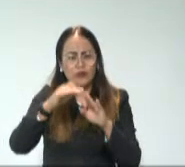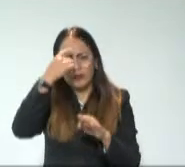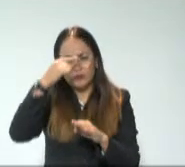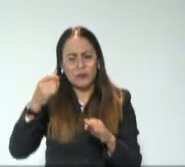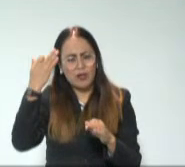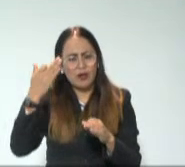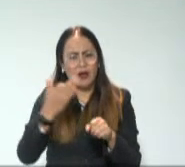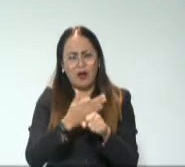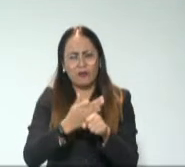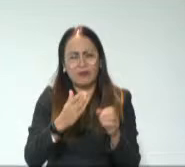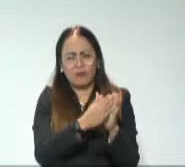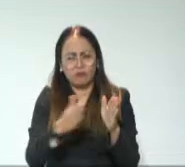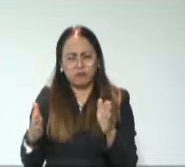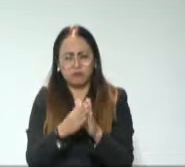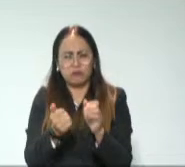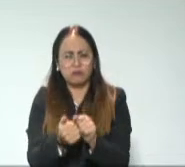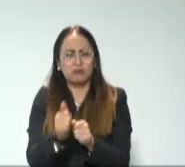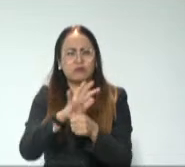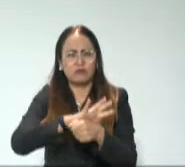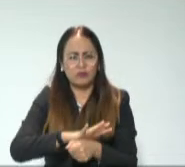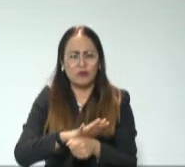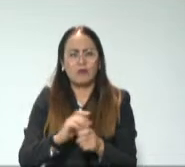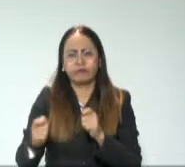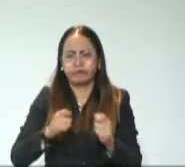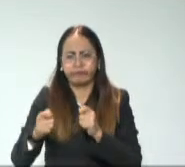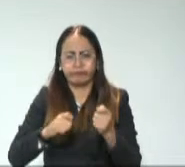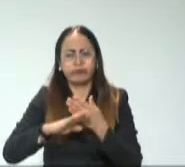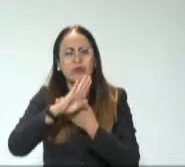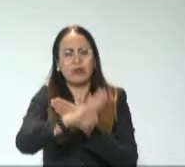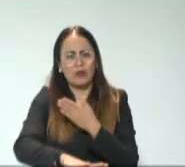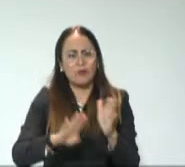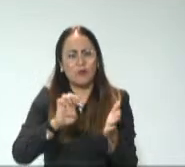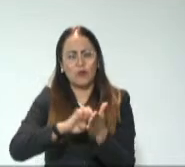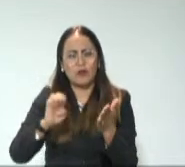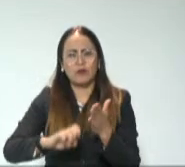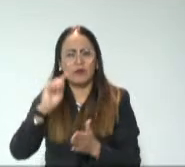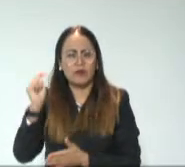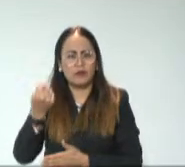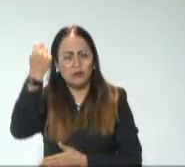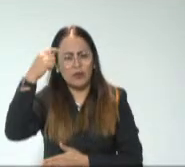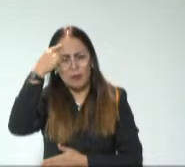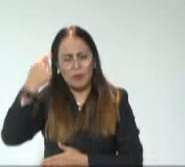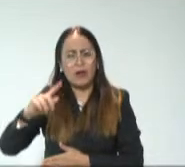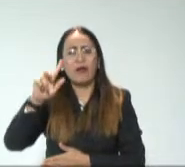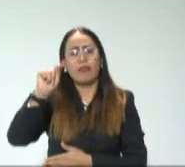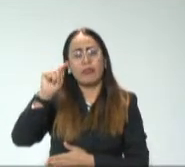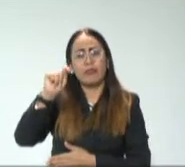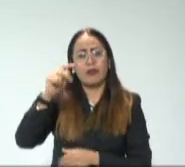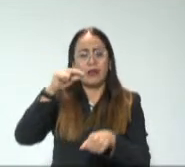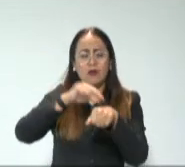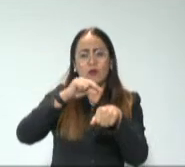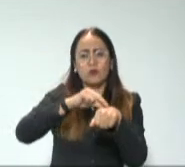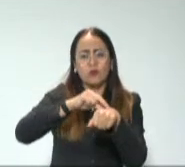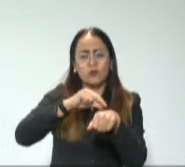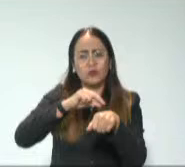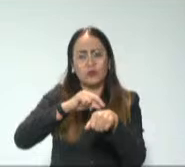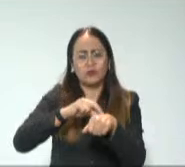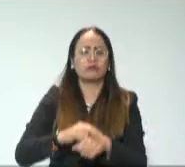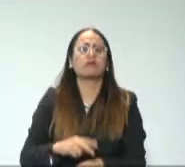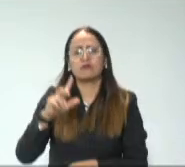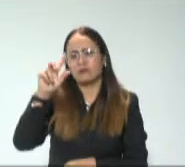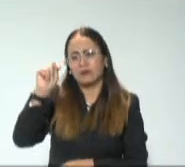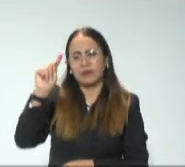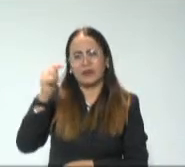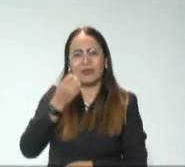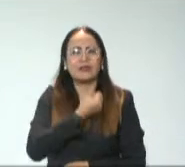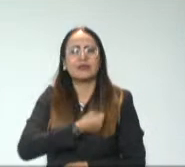esta pandemia Como por ejemplo la adopción de tecnologías para la teleconsulta o la telesalud eh que habilitado y